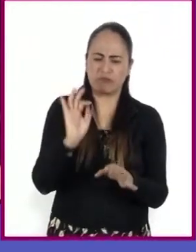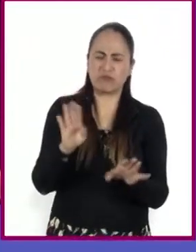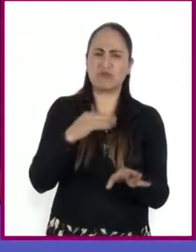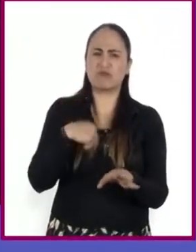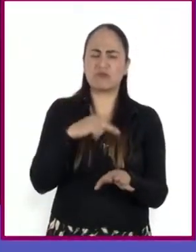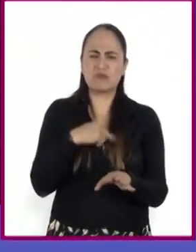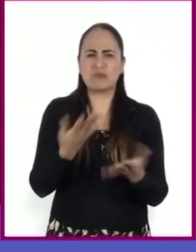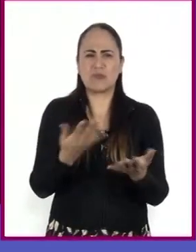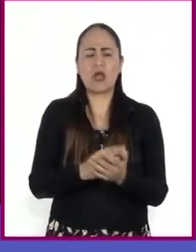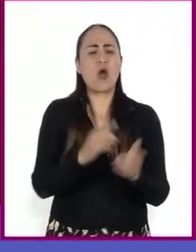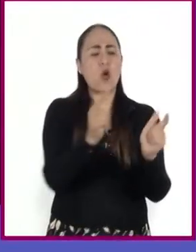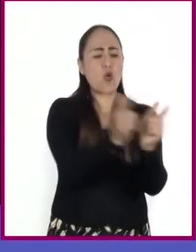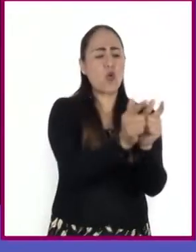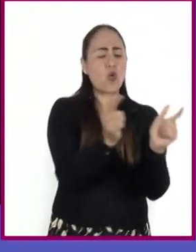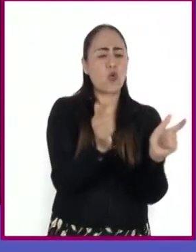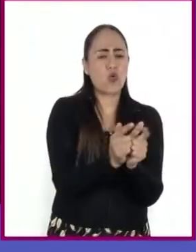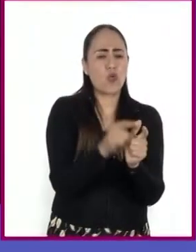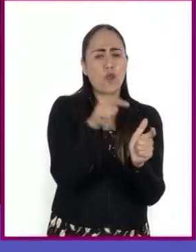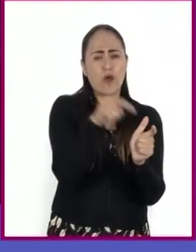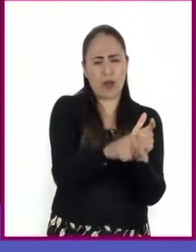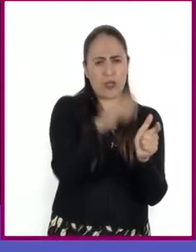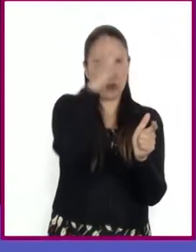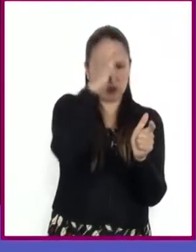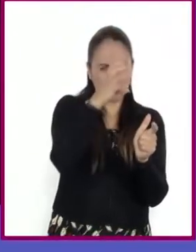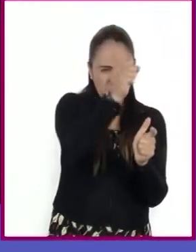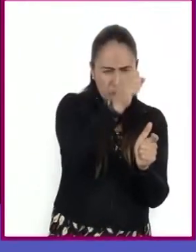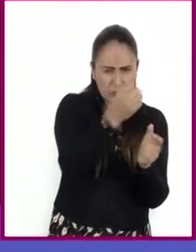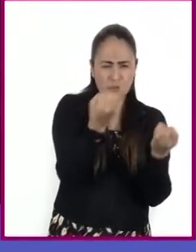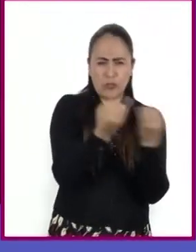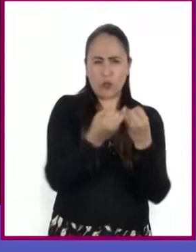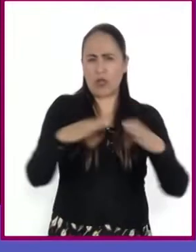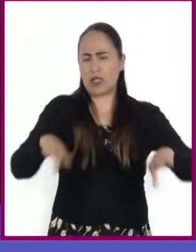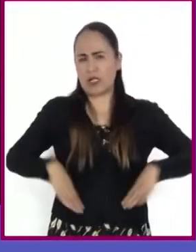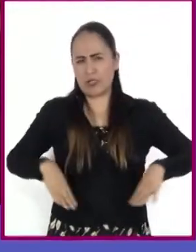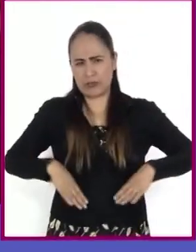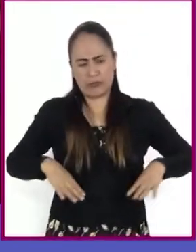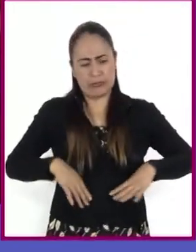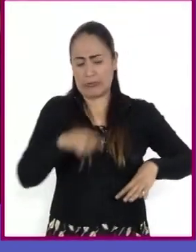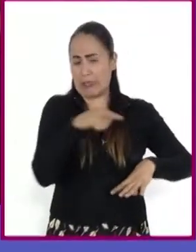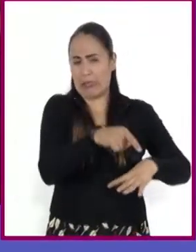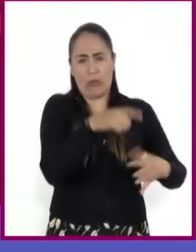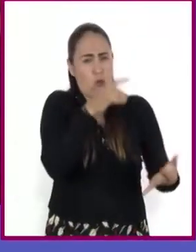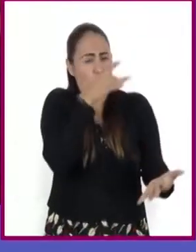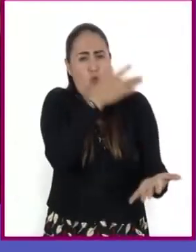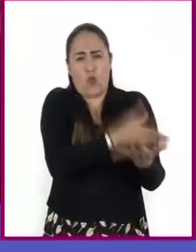el grupo al que pertenece un concepto y las características que lo hacen único.